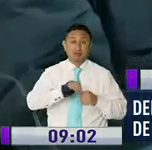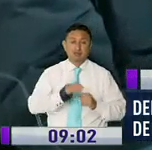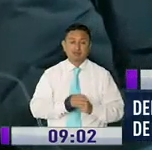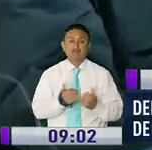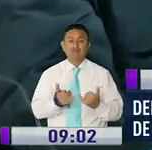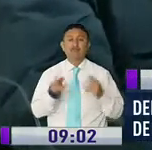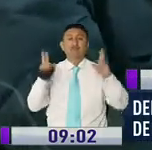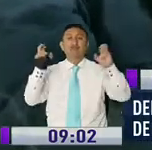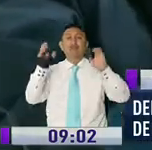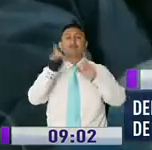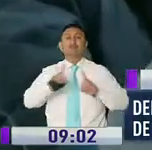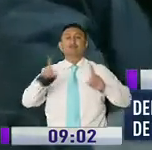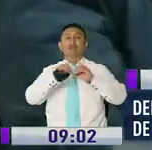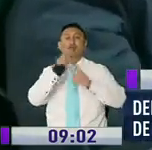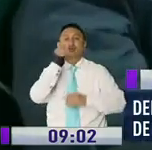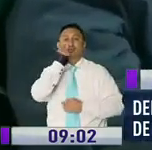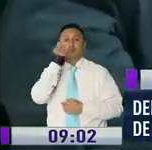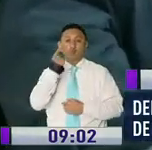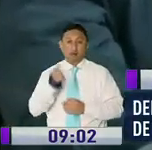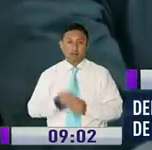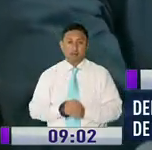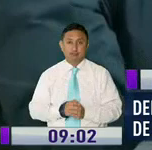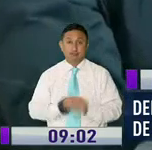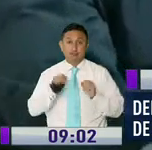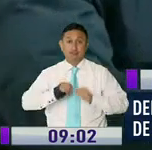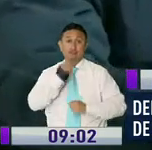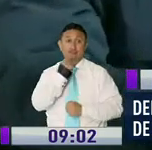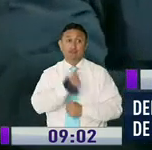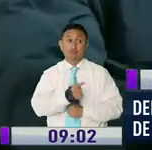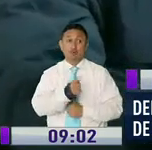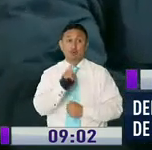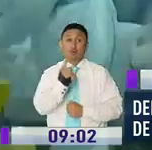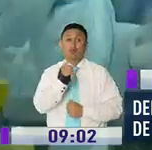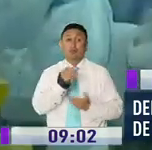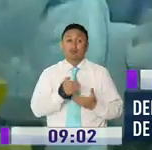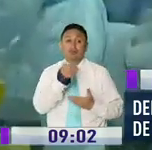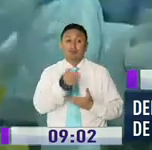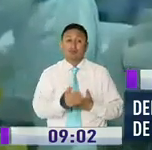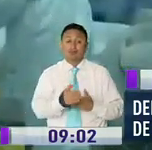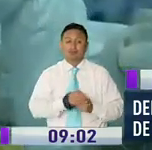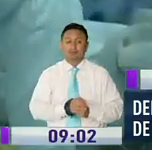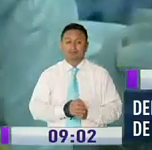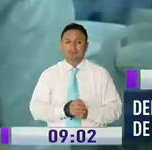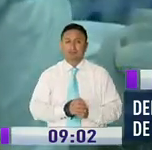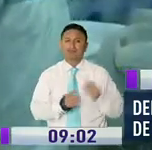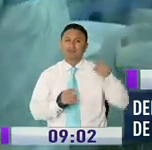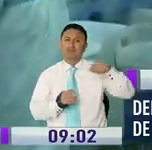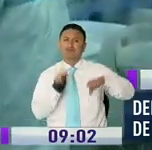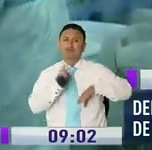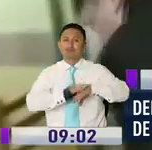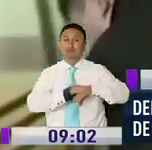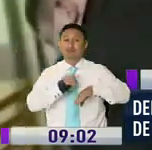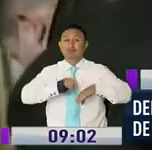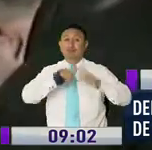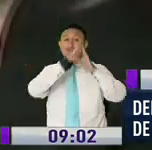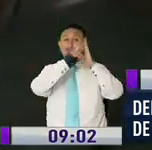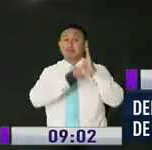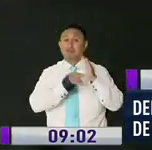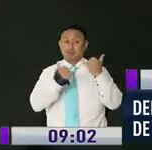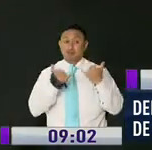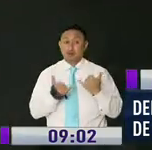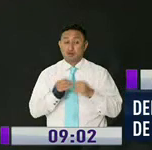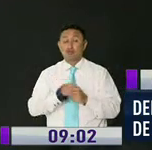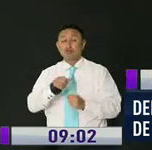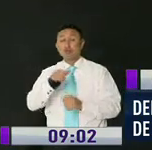en el marco de los datos de pruebas practicadas, que según él solo son una parte de la realidad. Aquello debido a que dentro del registro se